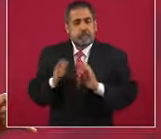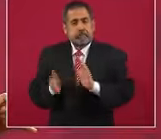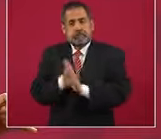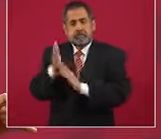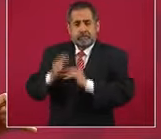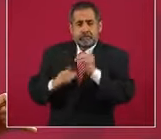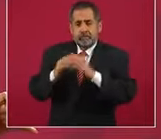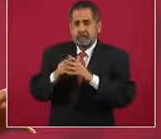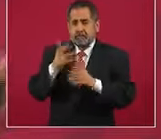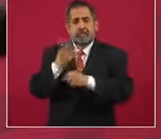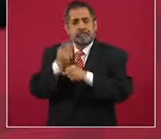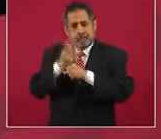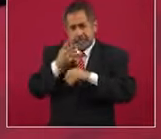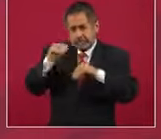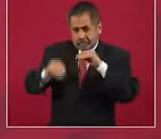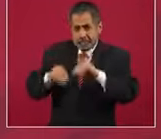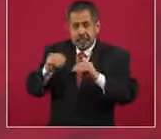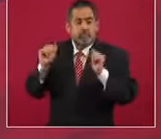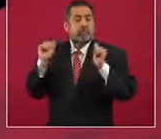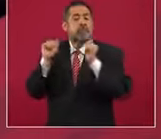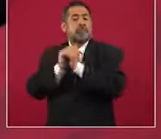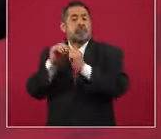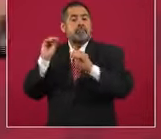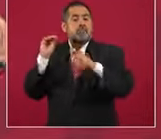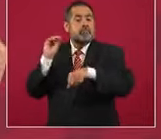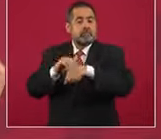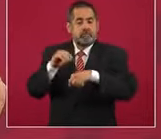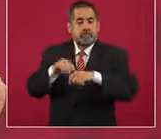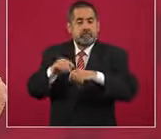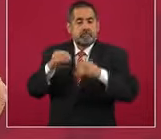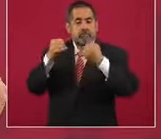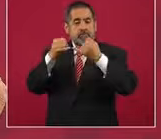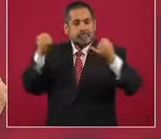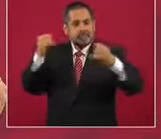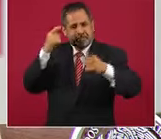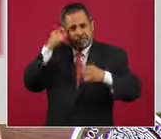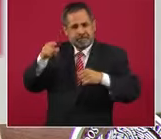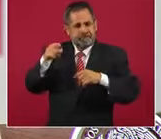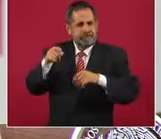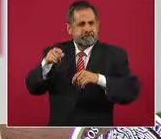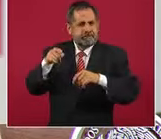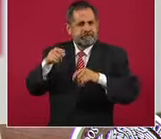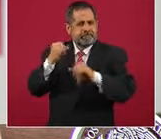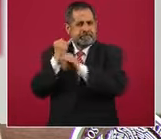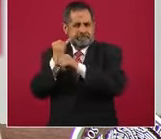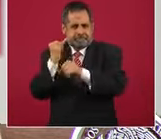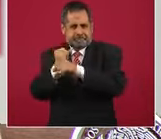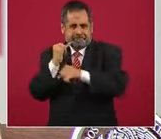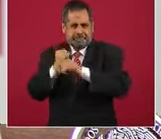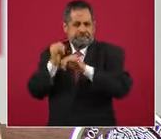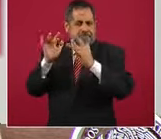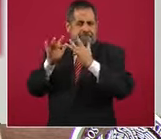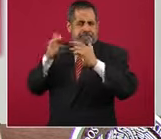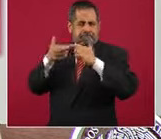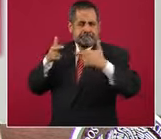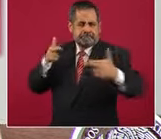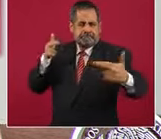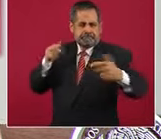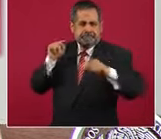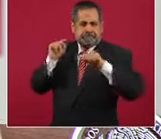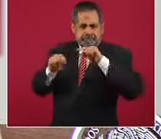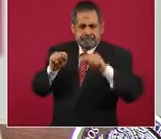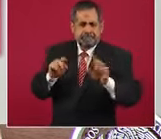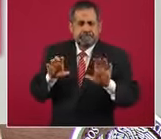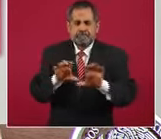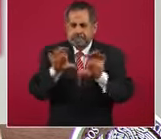hay que equiparlas, hay que tener el equipo de internet, de